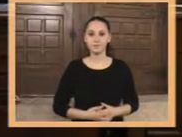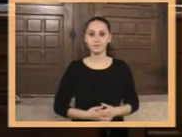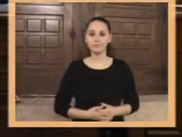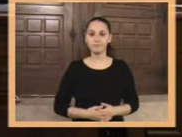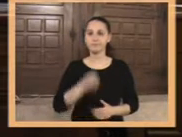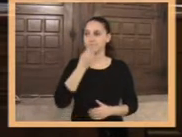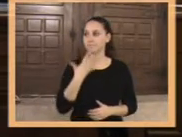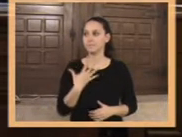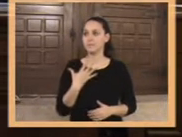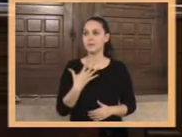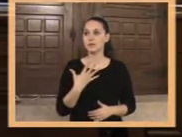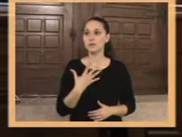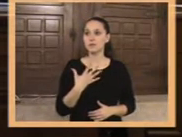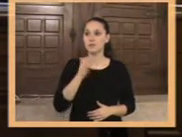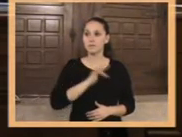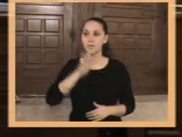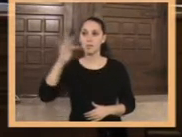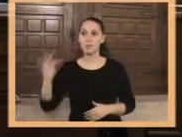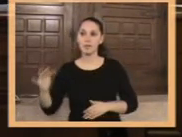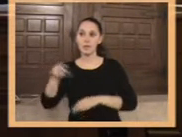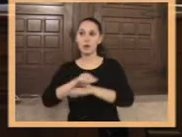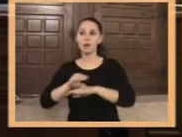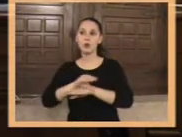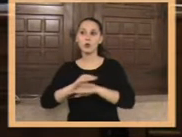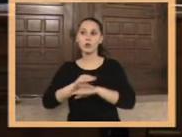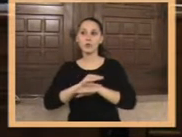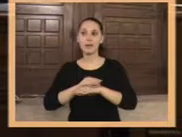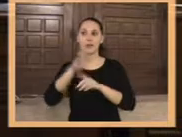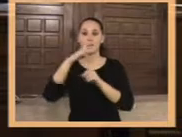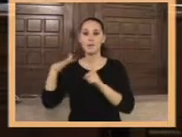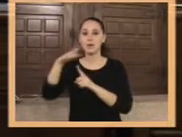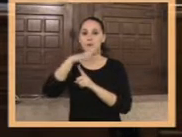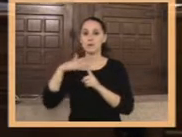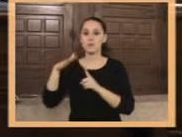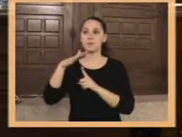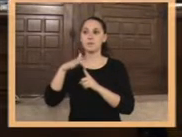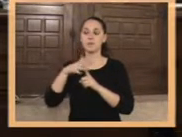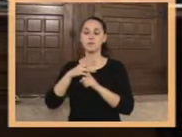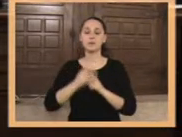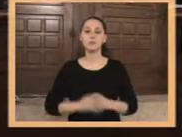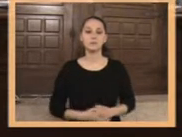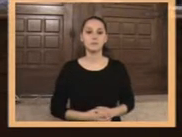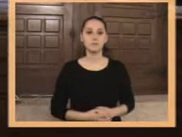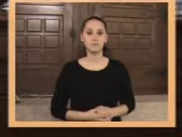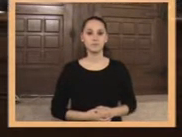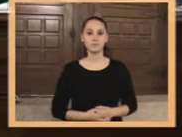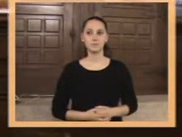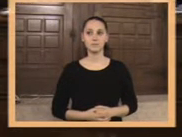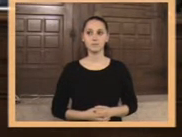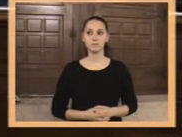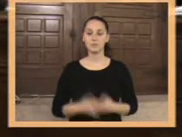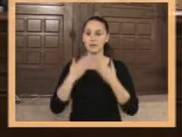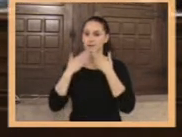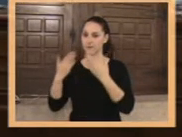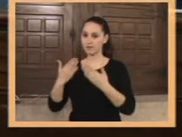Bien, pues tiene la palabra el señor concejal de Medio Ambiente, que inicia la exposición de este punto. Gracias,